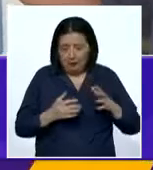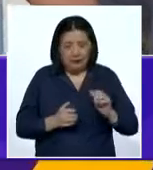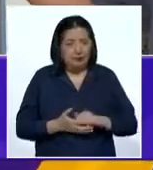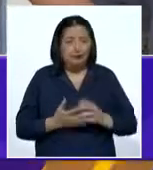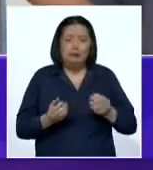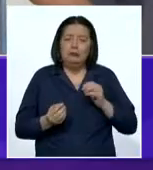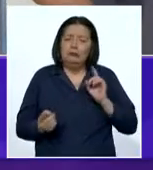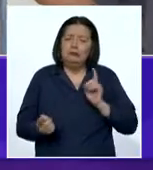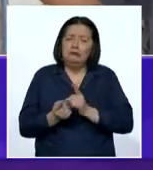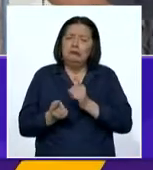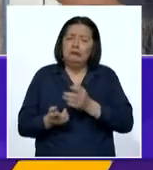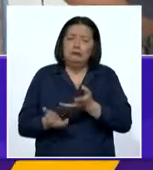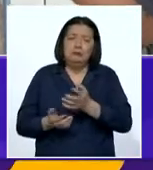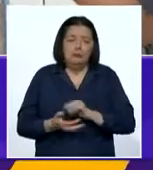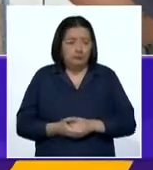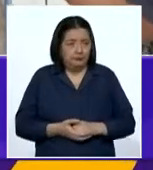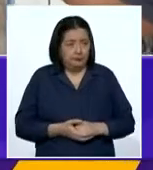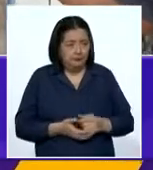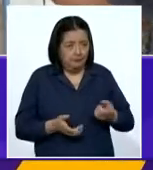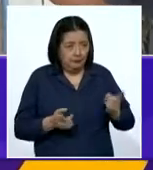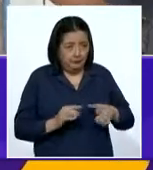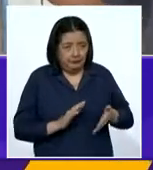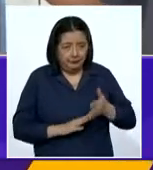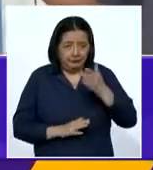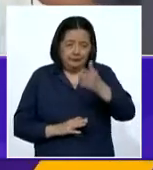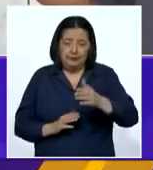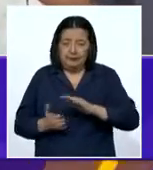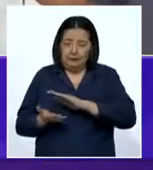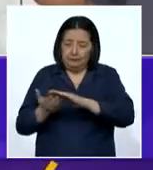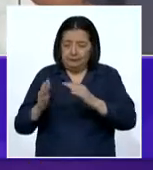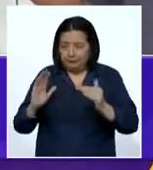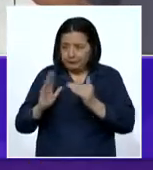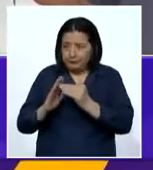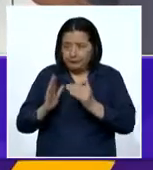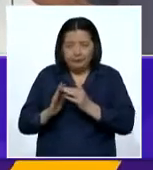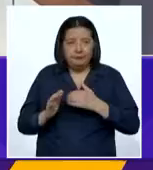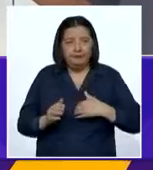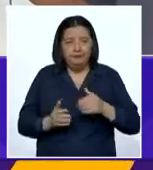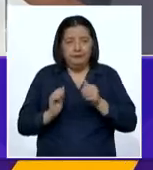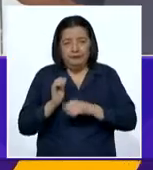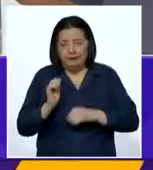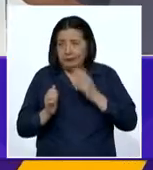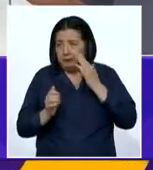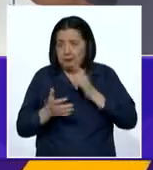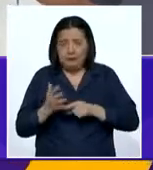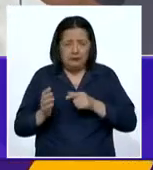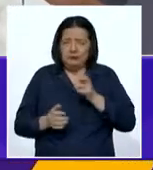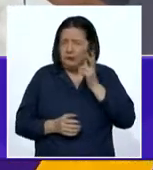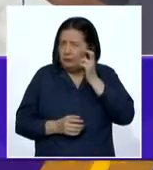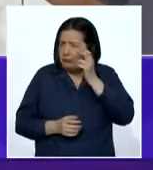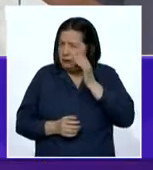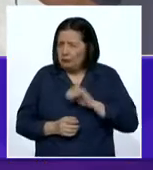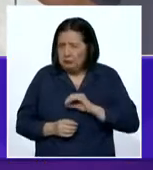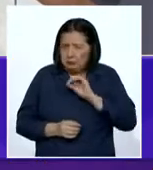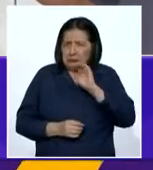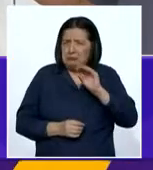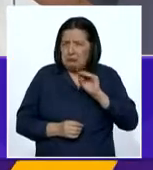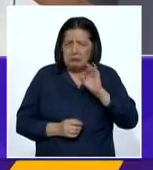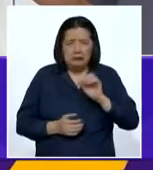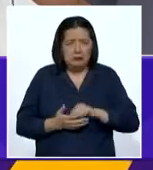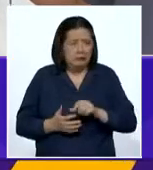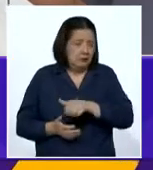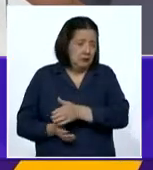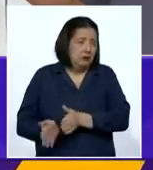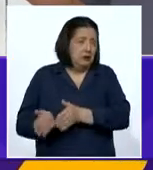Sí. ¿Cómo los encontraste? Justo cuando fuimos a limpiar mi casa con mi hermana y mi mamá y escuchamos maullidos. Al lado, como hay una